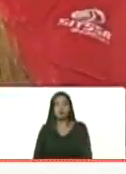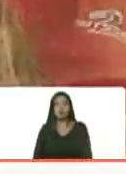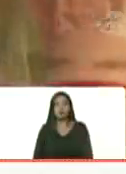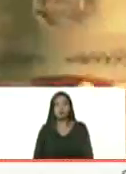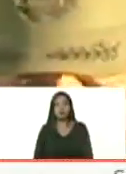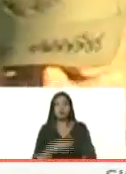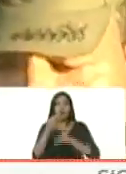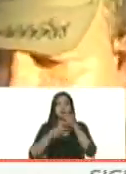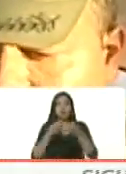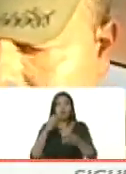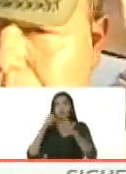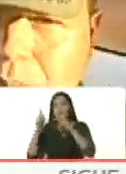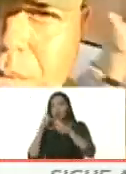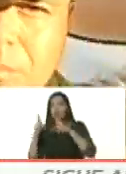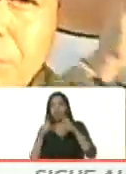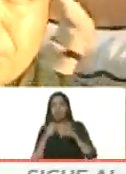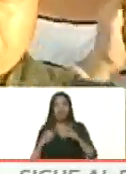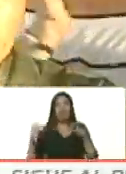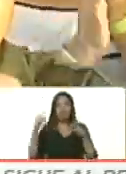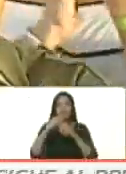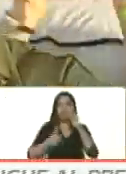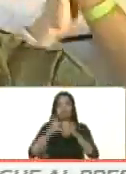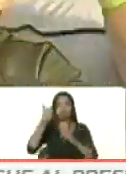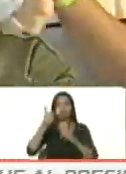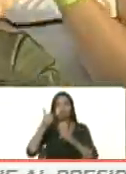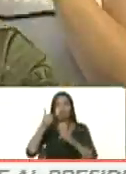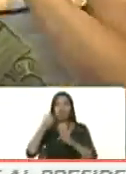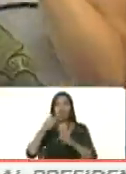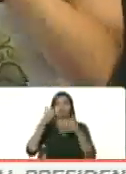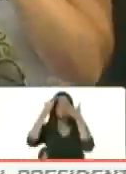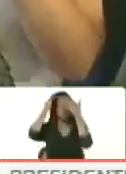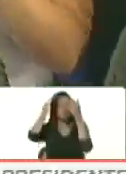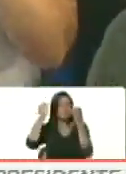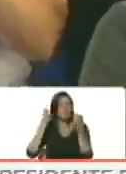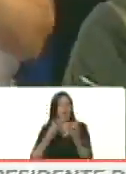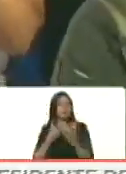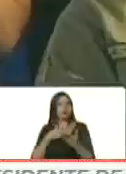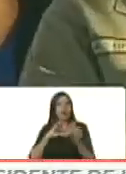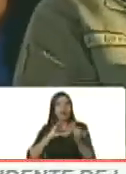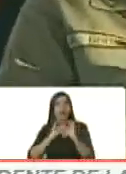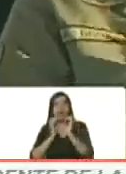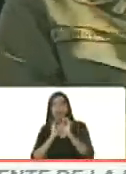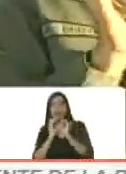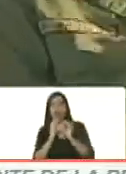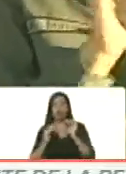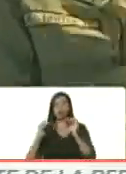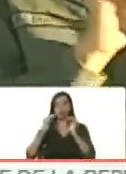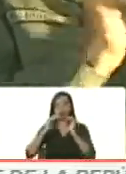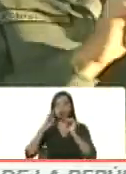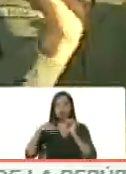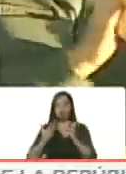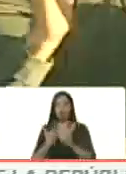hacer política con P mayúscula, diplomacia de altura